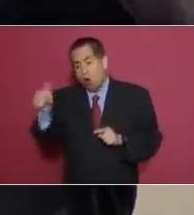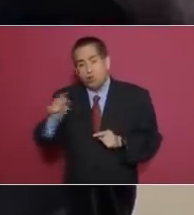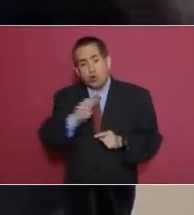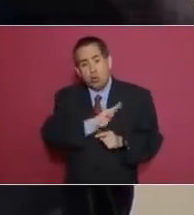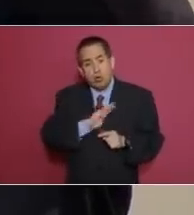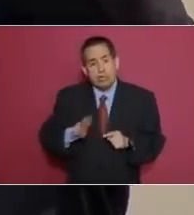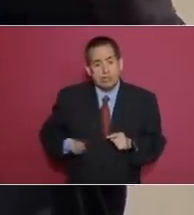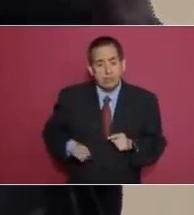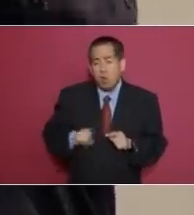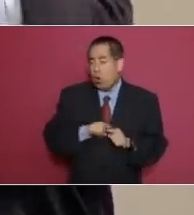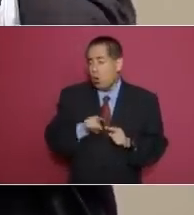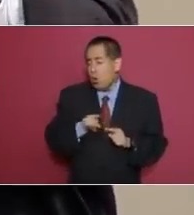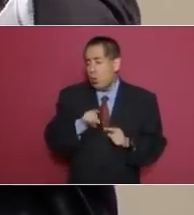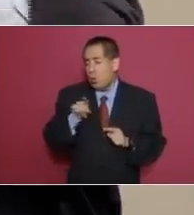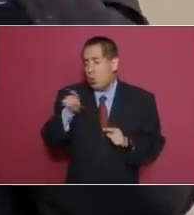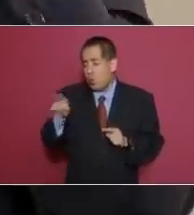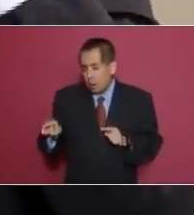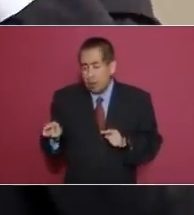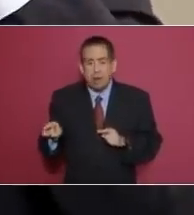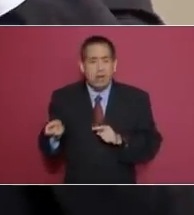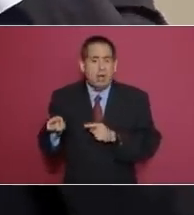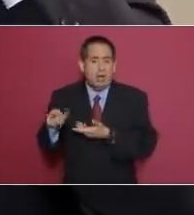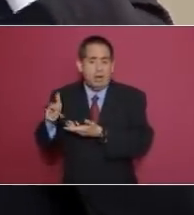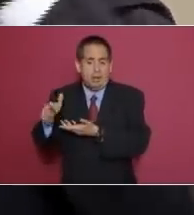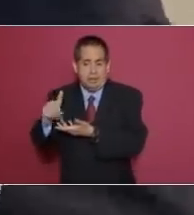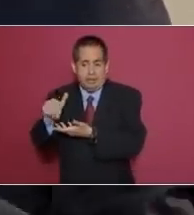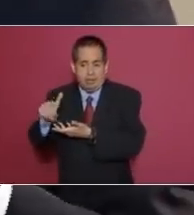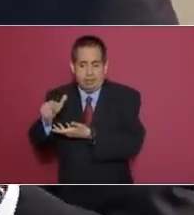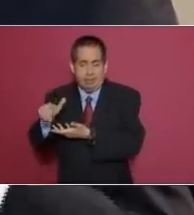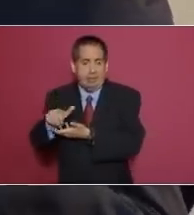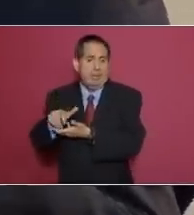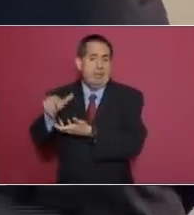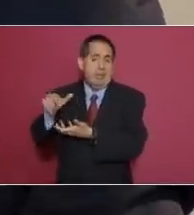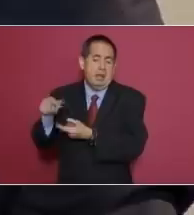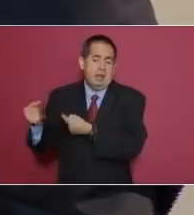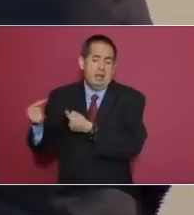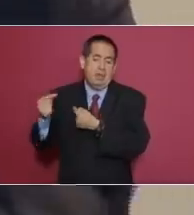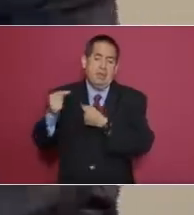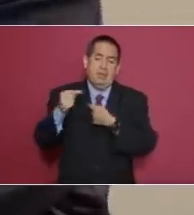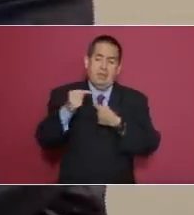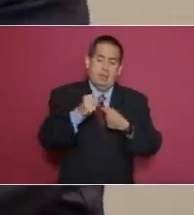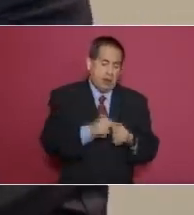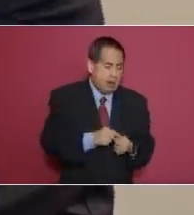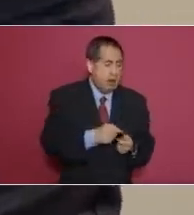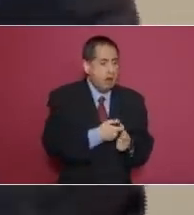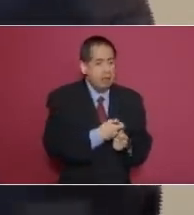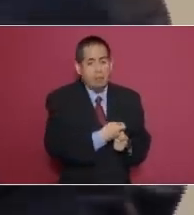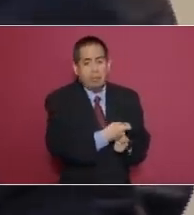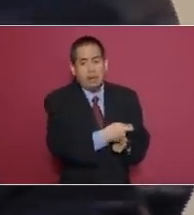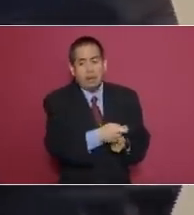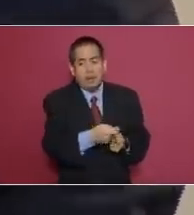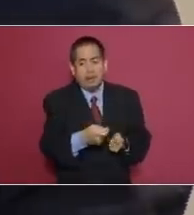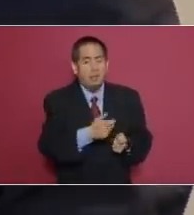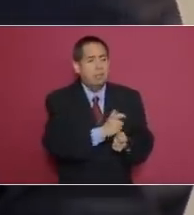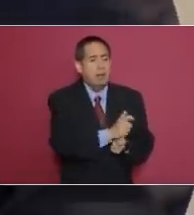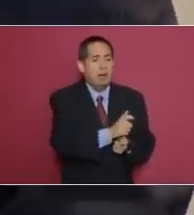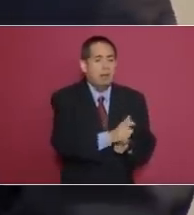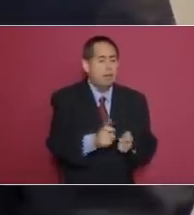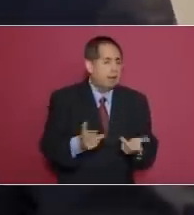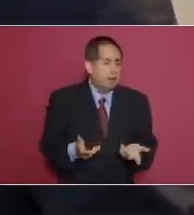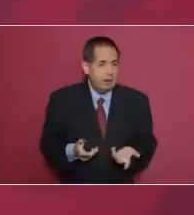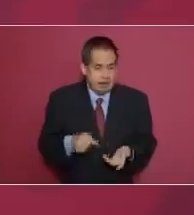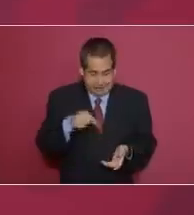¿sí?, a recoger el dinero para pagar la nómina, porque